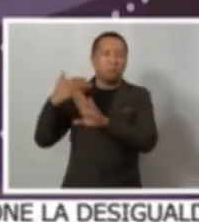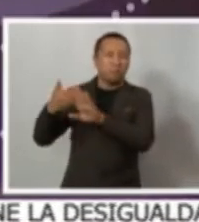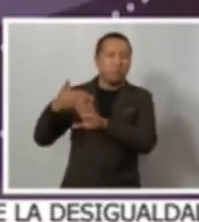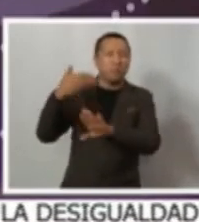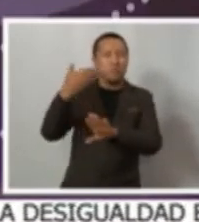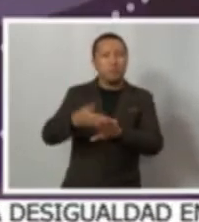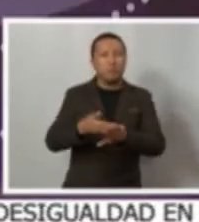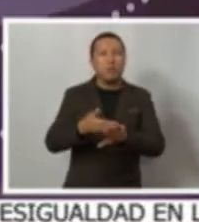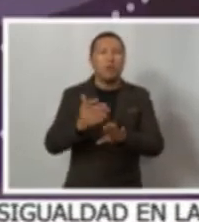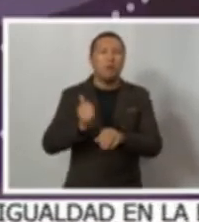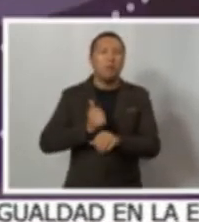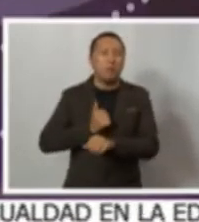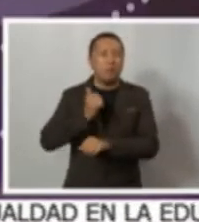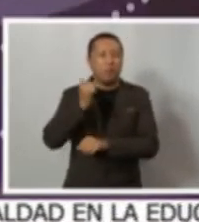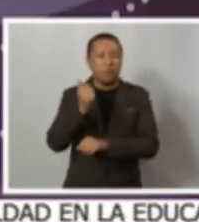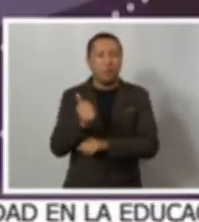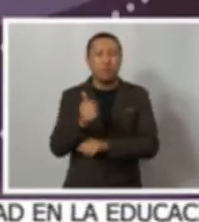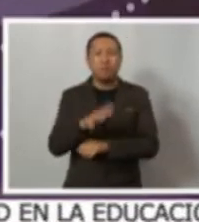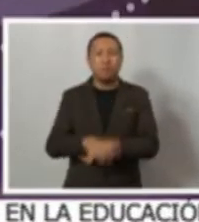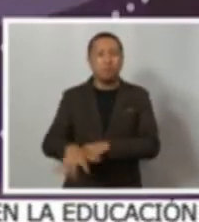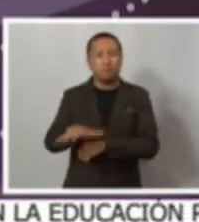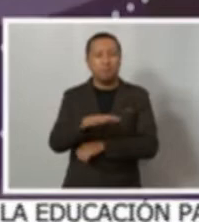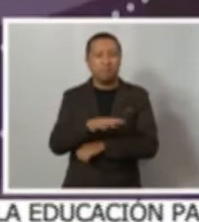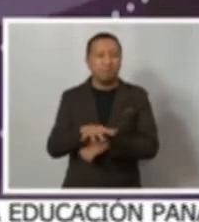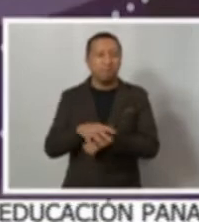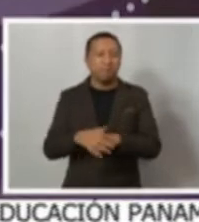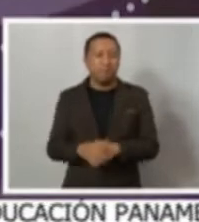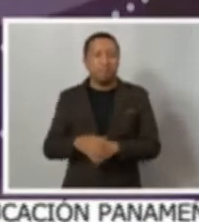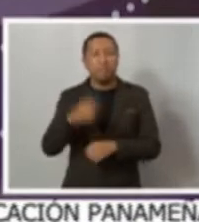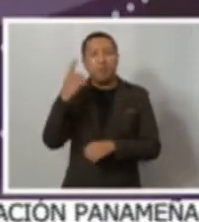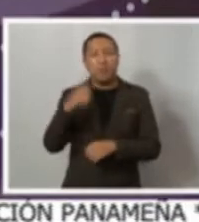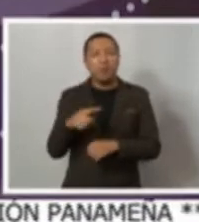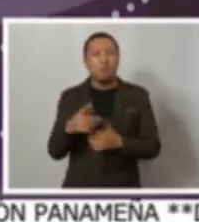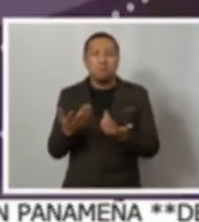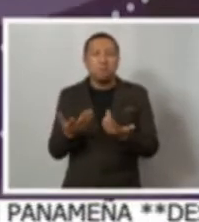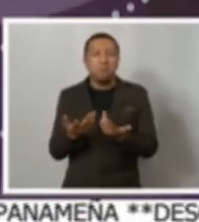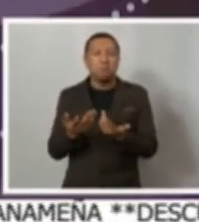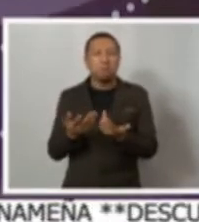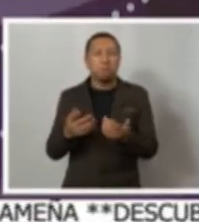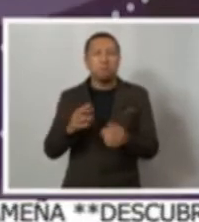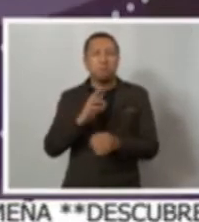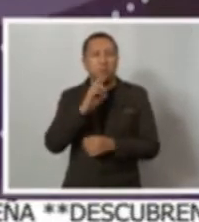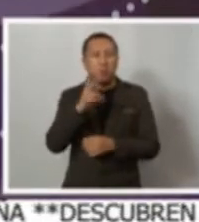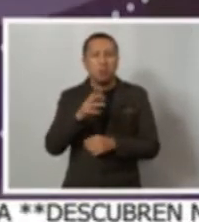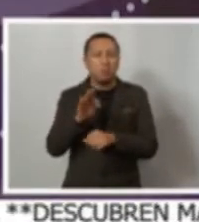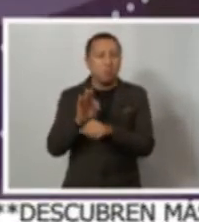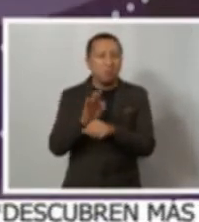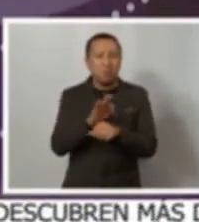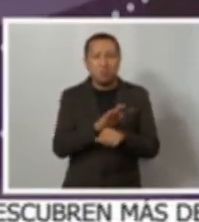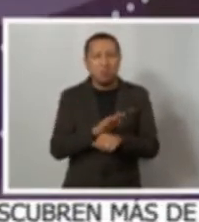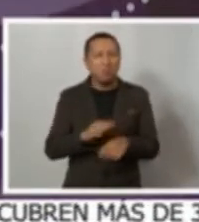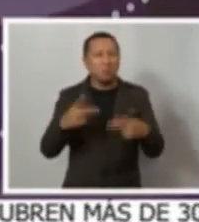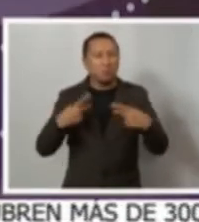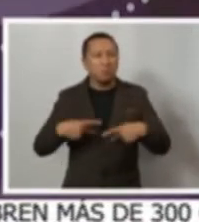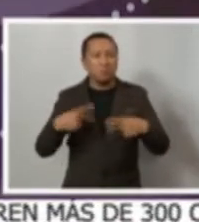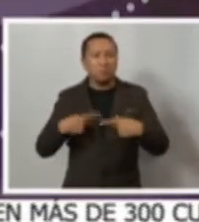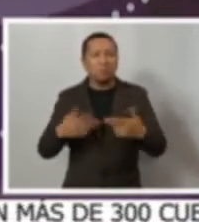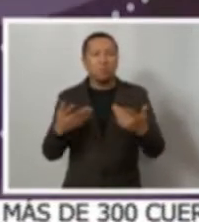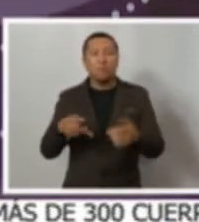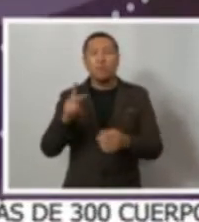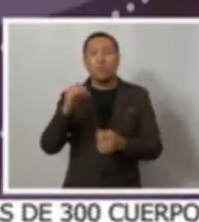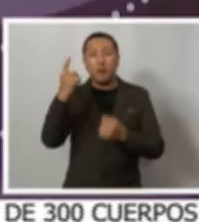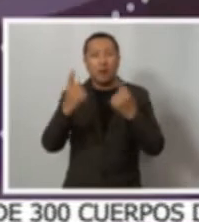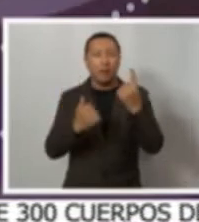situaciones que se están presentando en Quintana Roo para beneficio de la ciudadanía, pues sí, lamentablemente